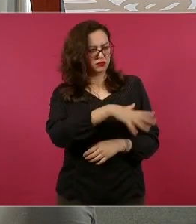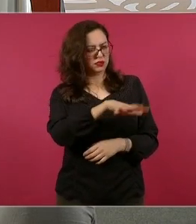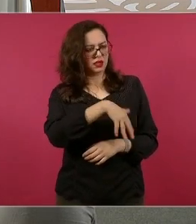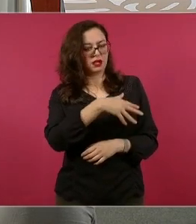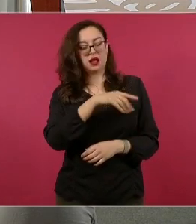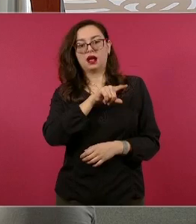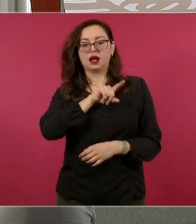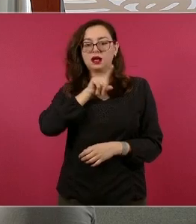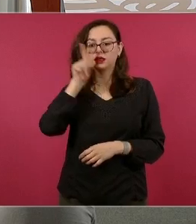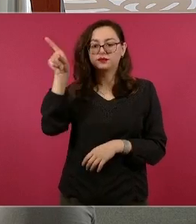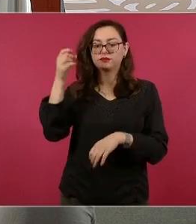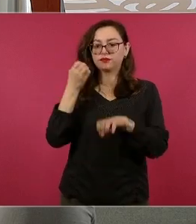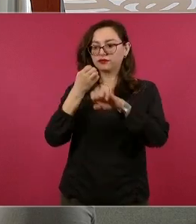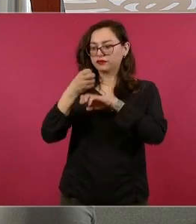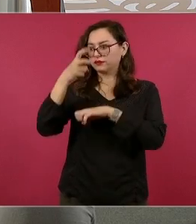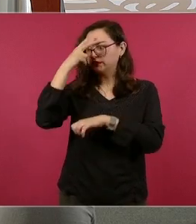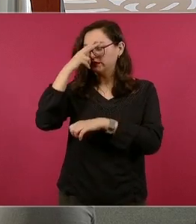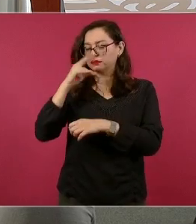5 millones.